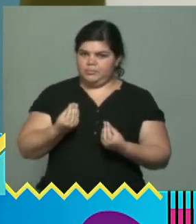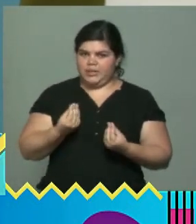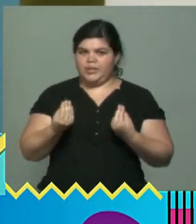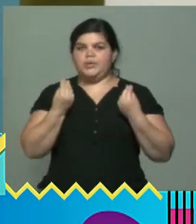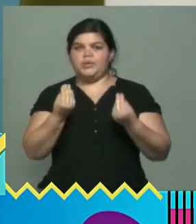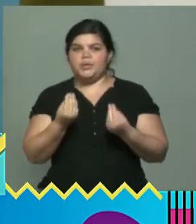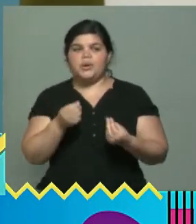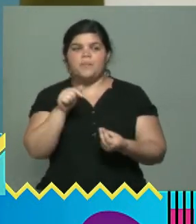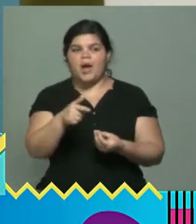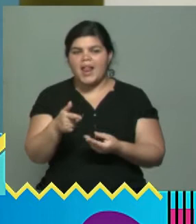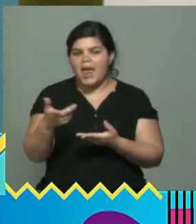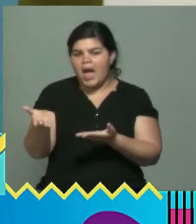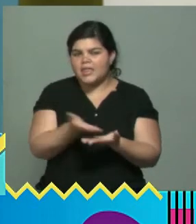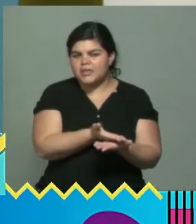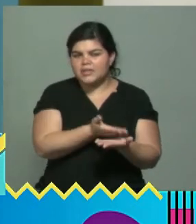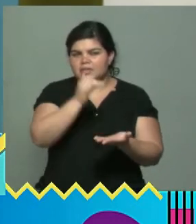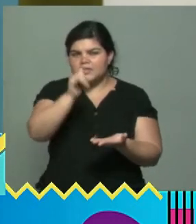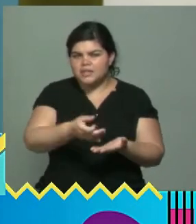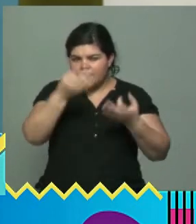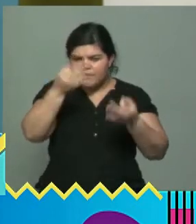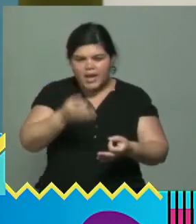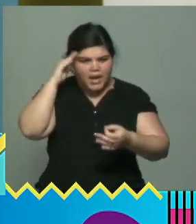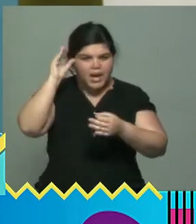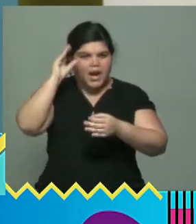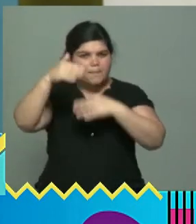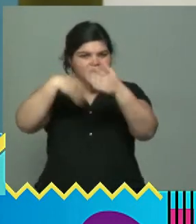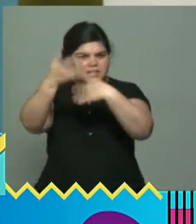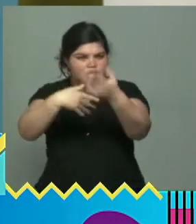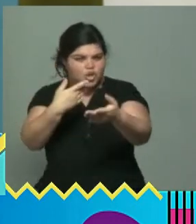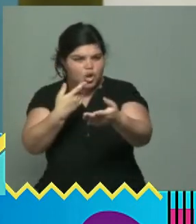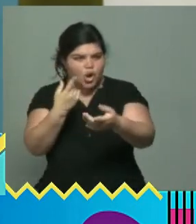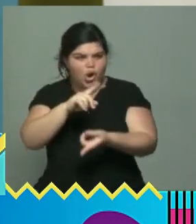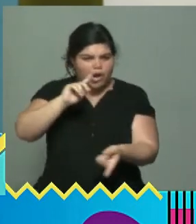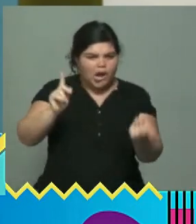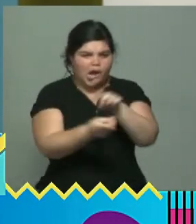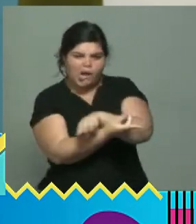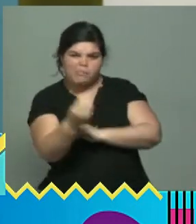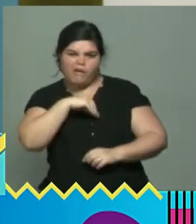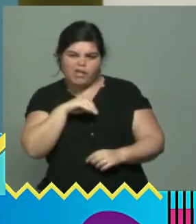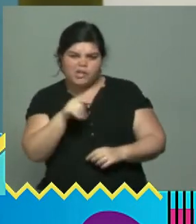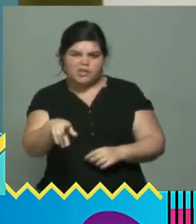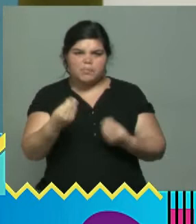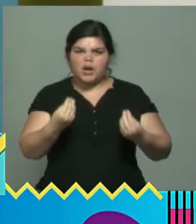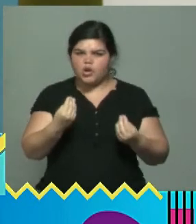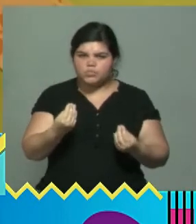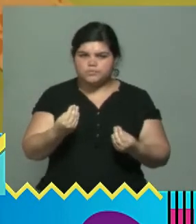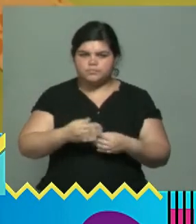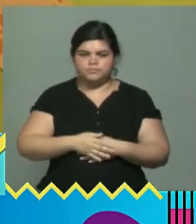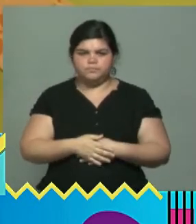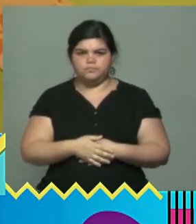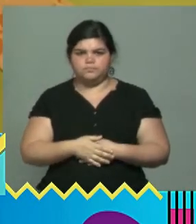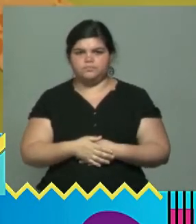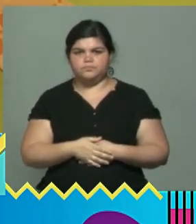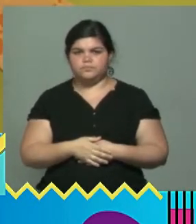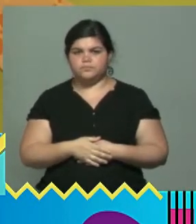a atender, ¿no? Si está realmente capacitado y si en definitiva no se va a revictimizar a ese niño. Sí, ¿no?